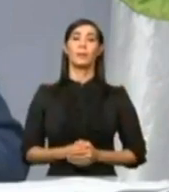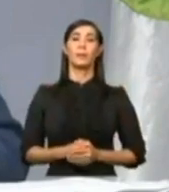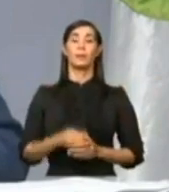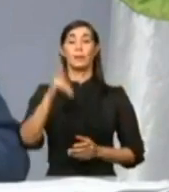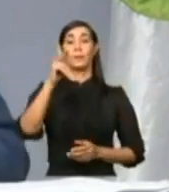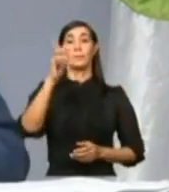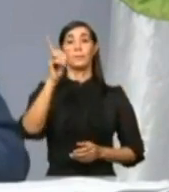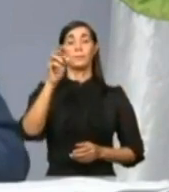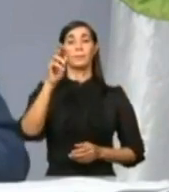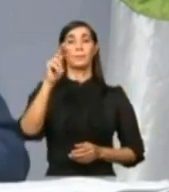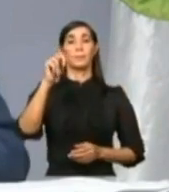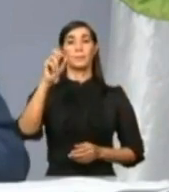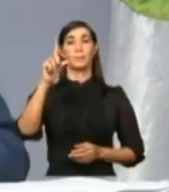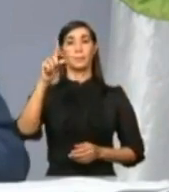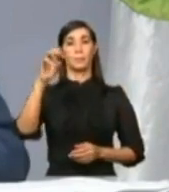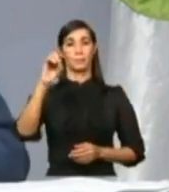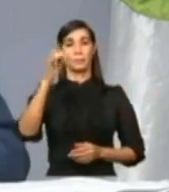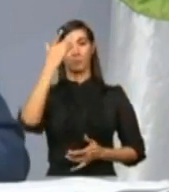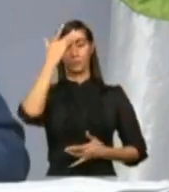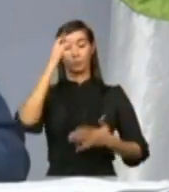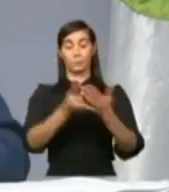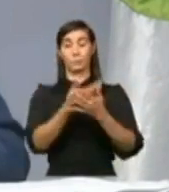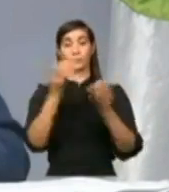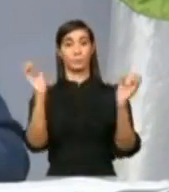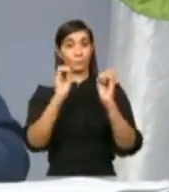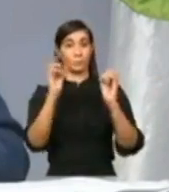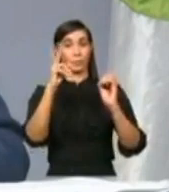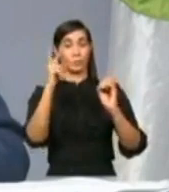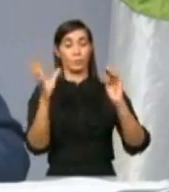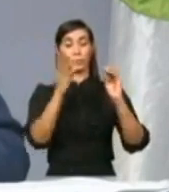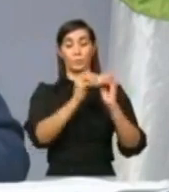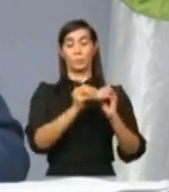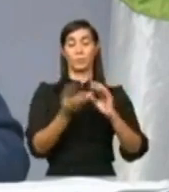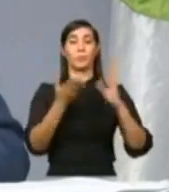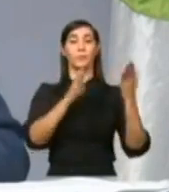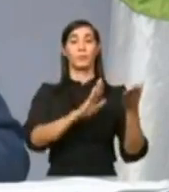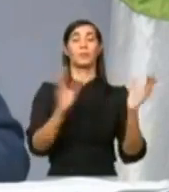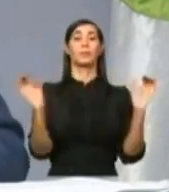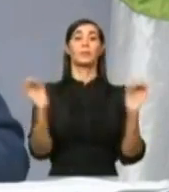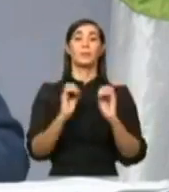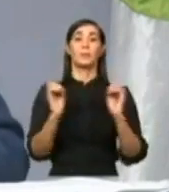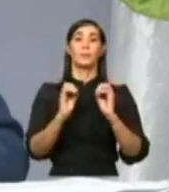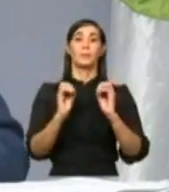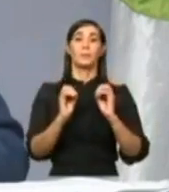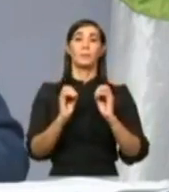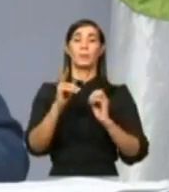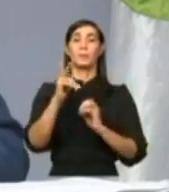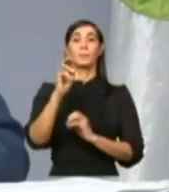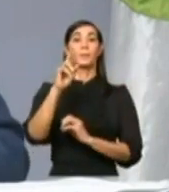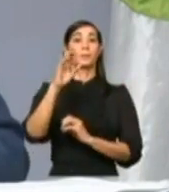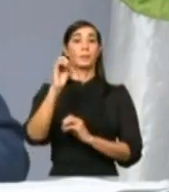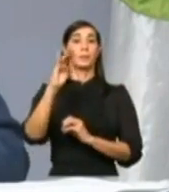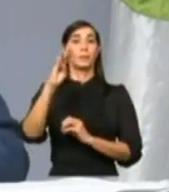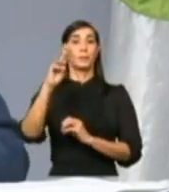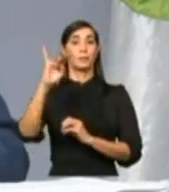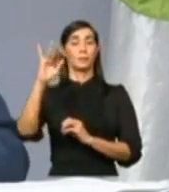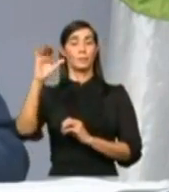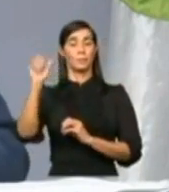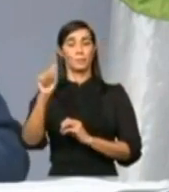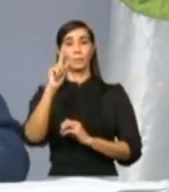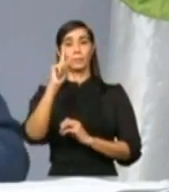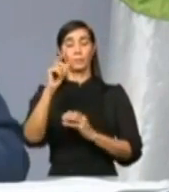Pedernales, 0 casos nuevos, 3 acumulados, 0 fallecimiento. Peravia, 1 caso